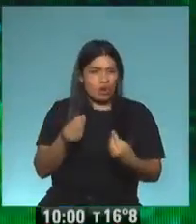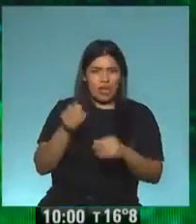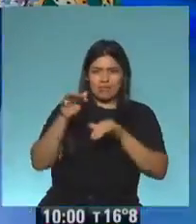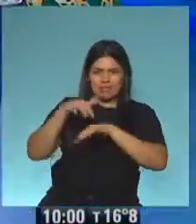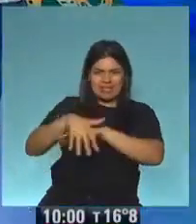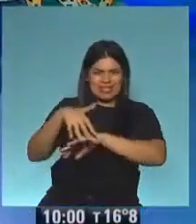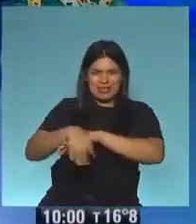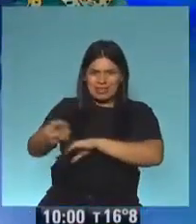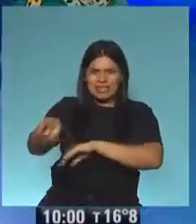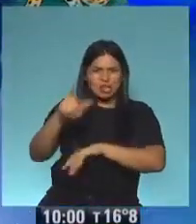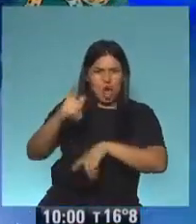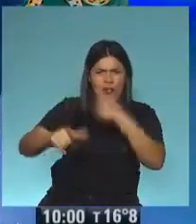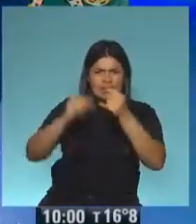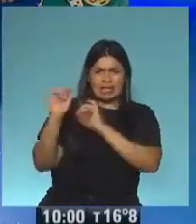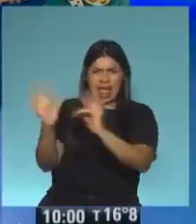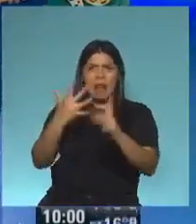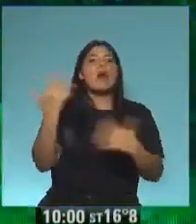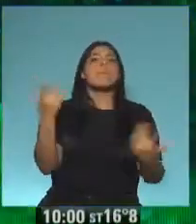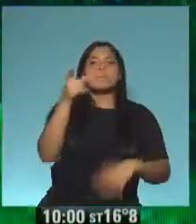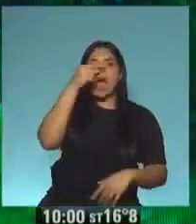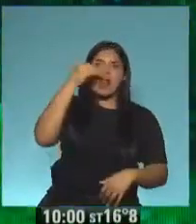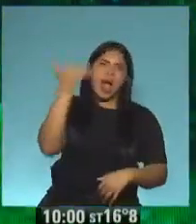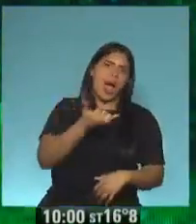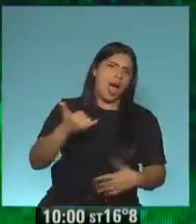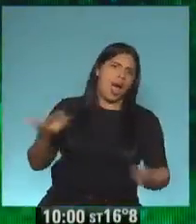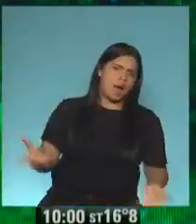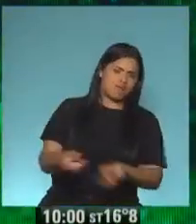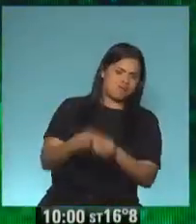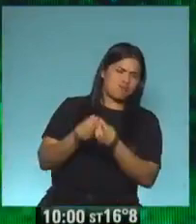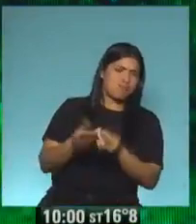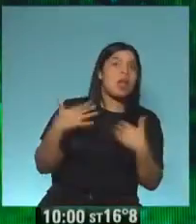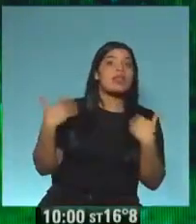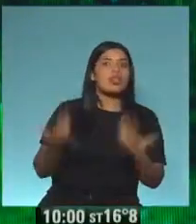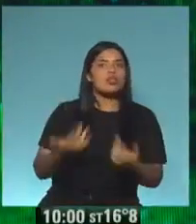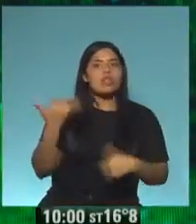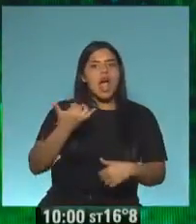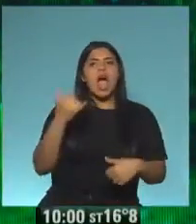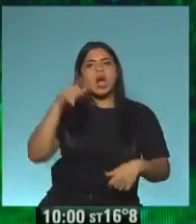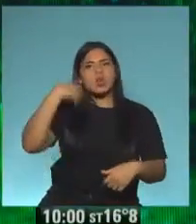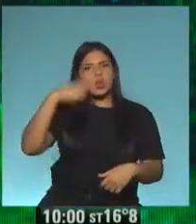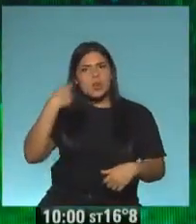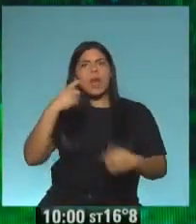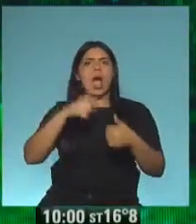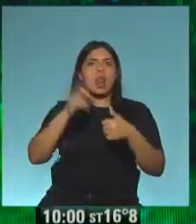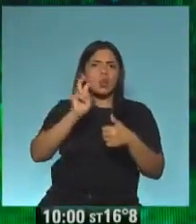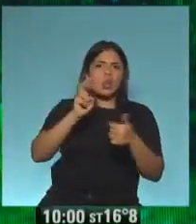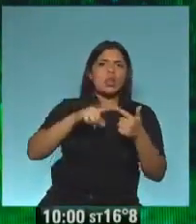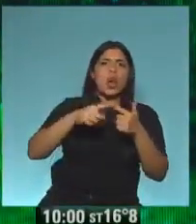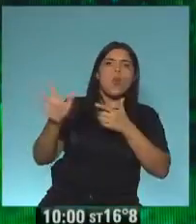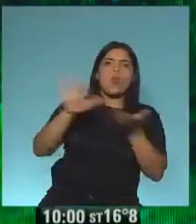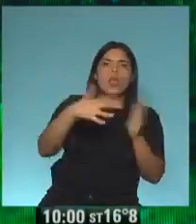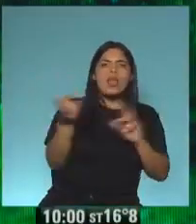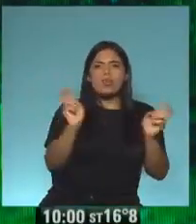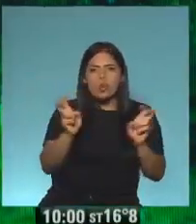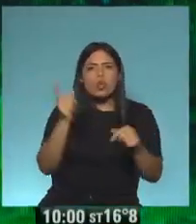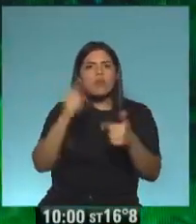madera. Miren ese árboles de todo tipo. Y hay un montón de sonidos. Los animales, el viento, todo eso. Así que